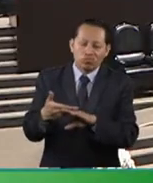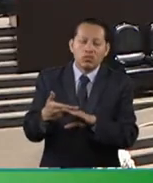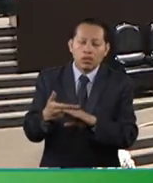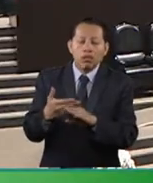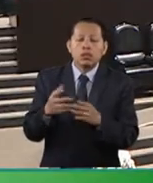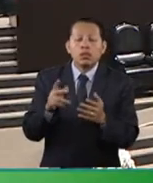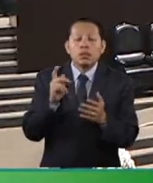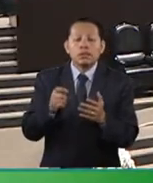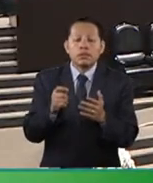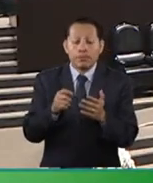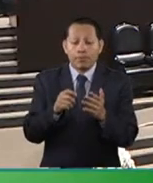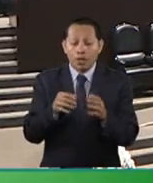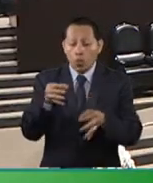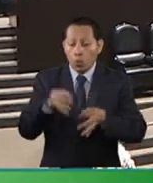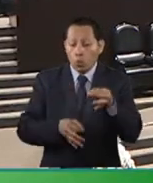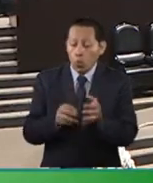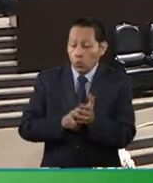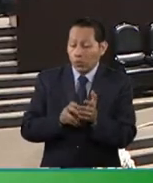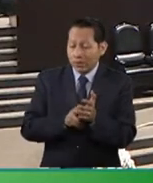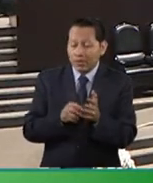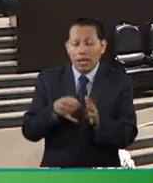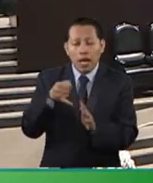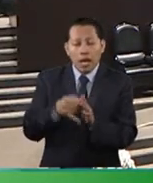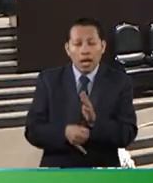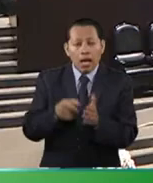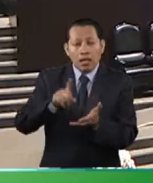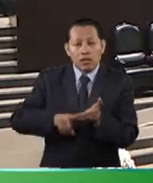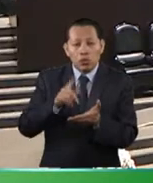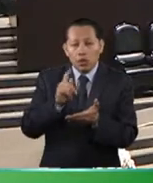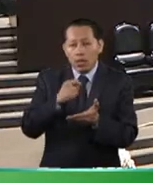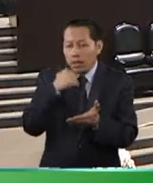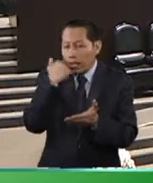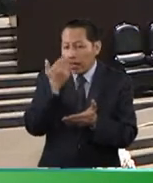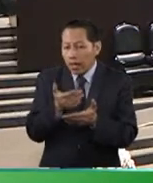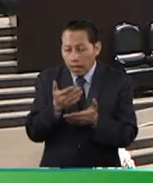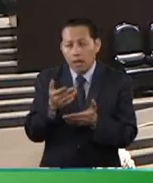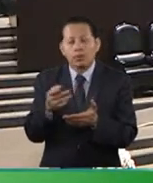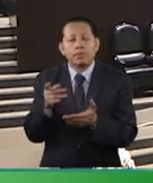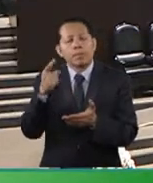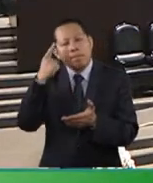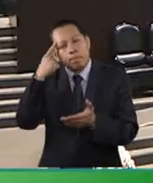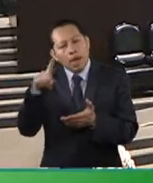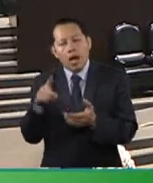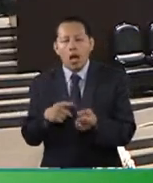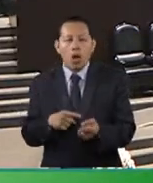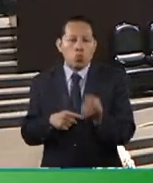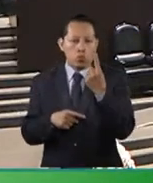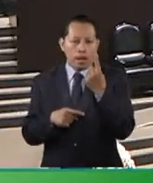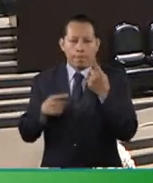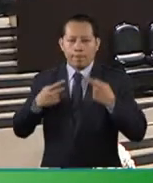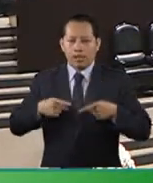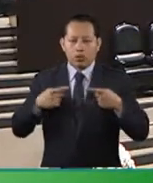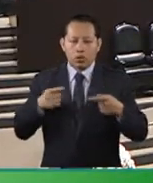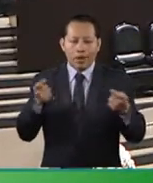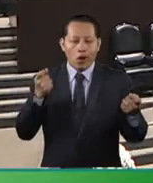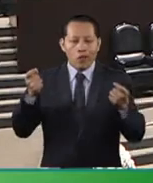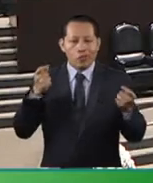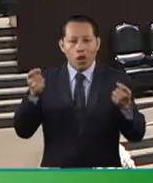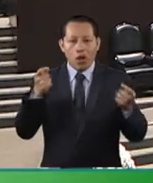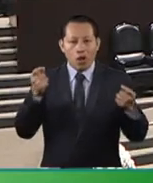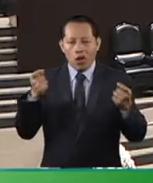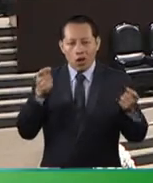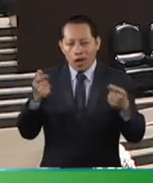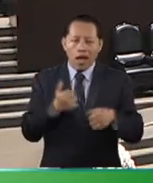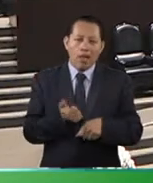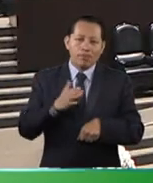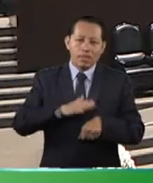judicial en el fondo solo quiere poner bajo el control de una sola persona la administración